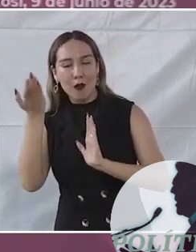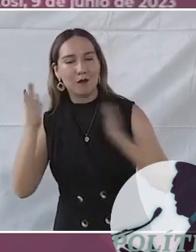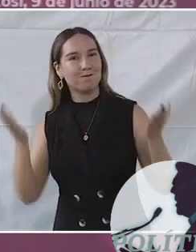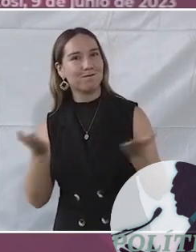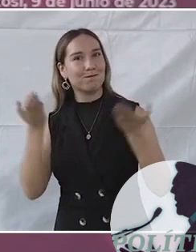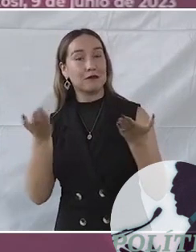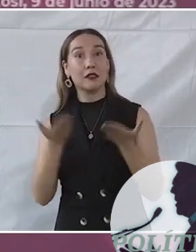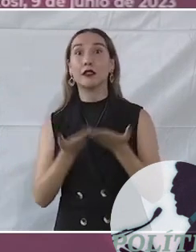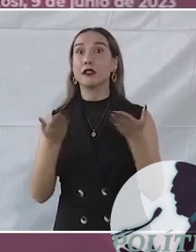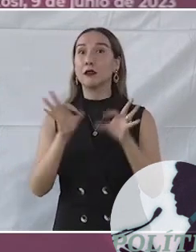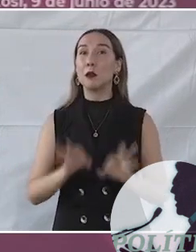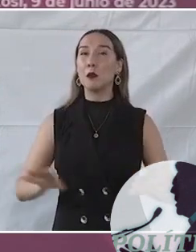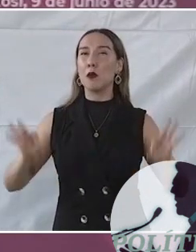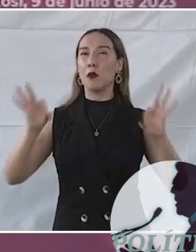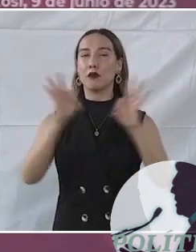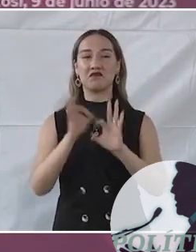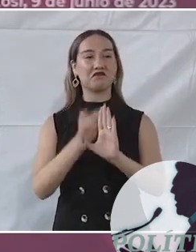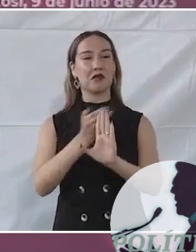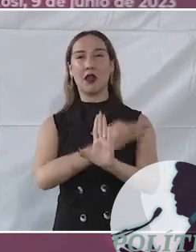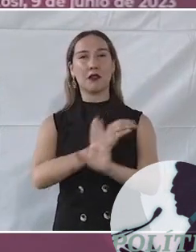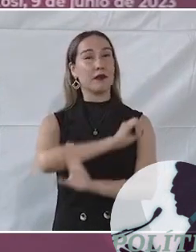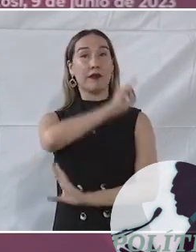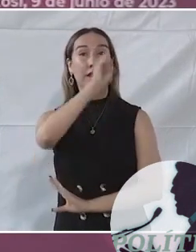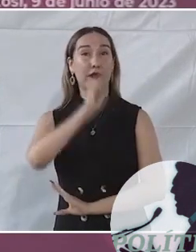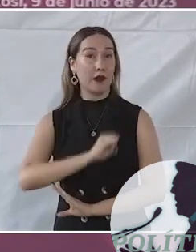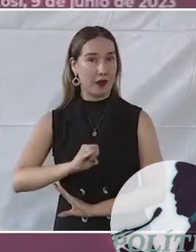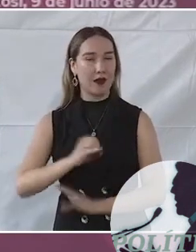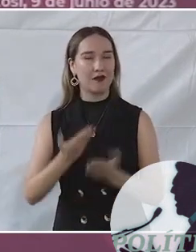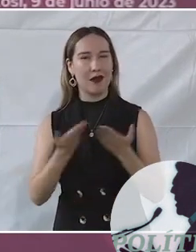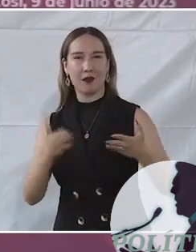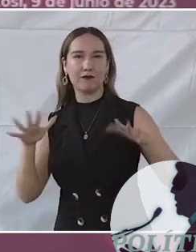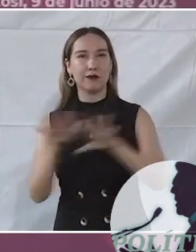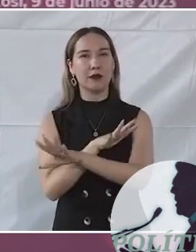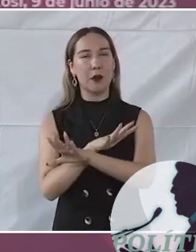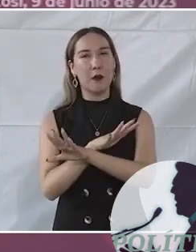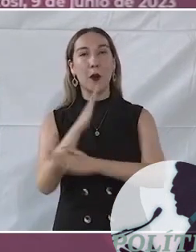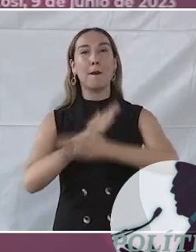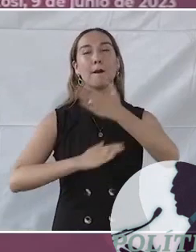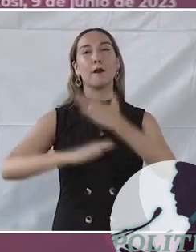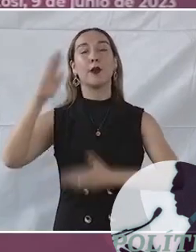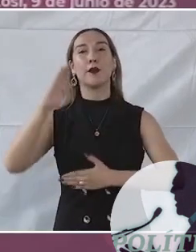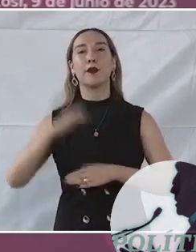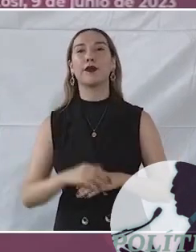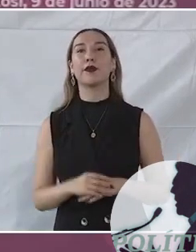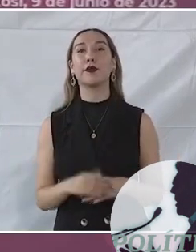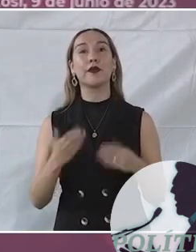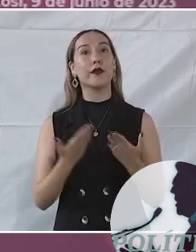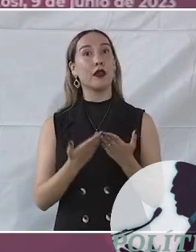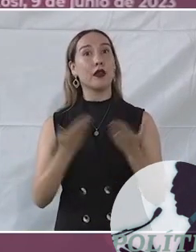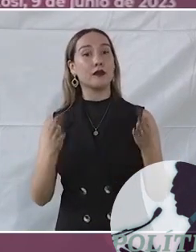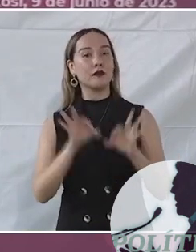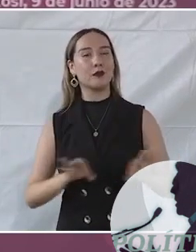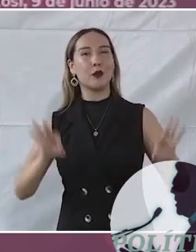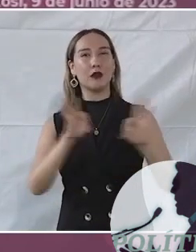gobierno de la nación o Estado había estado llegando y atendiendo a nuestra gente. Además, en esta otra muestra de una